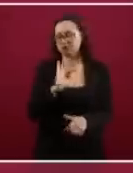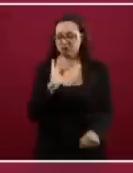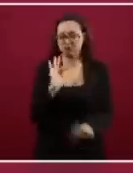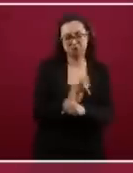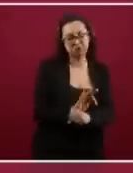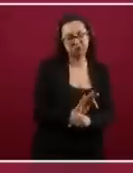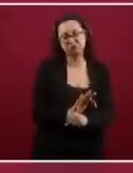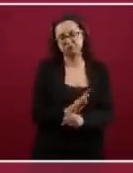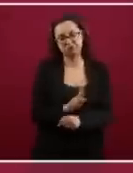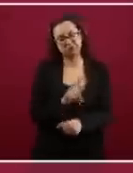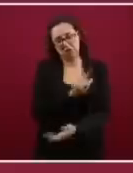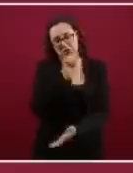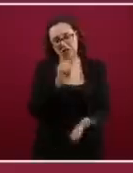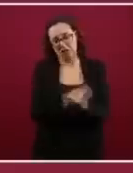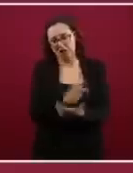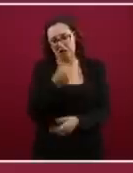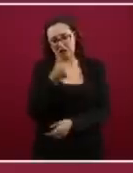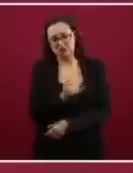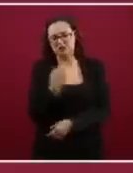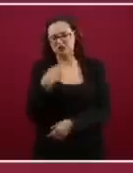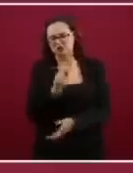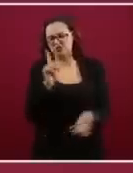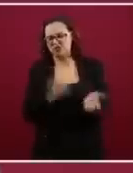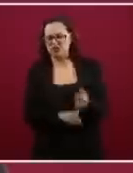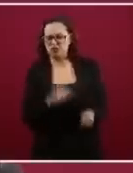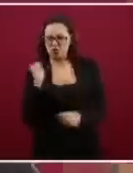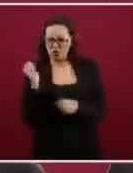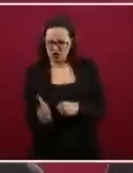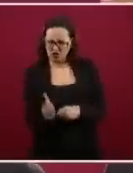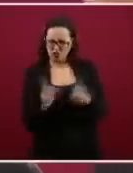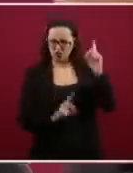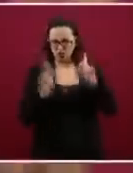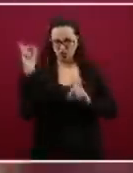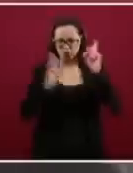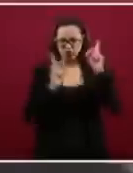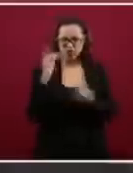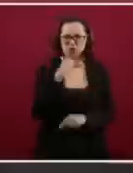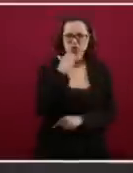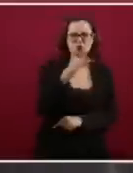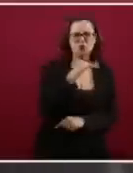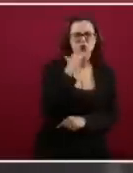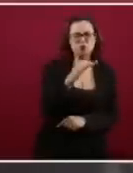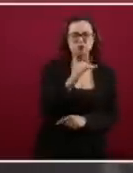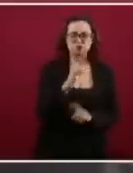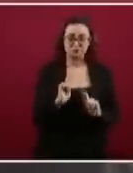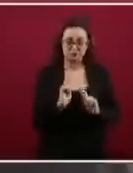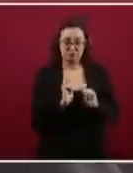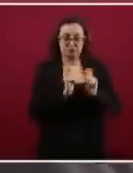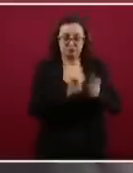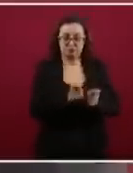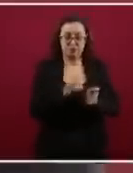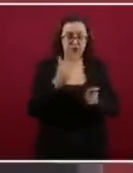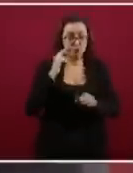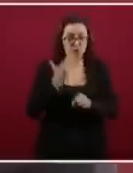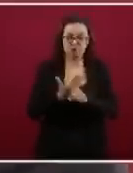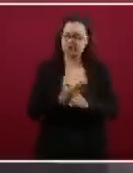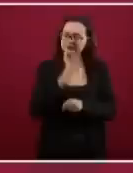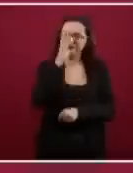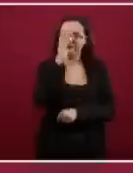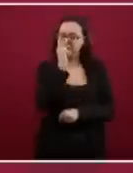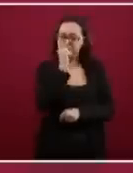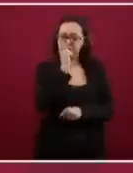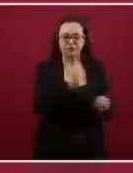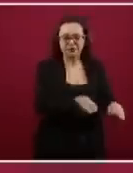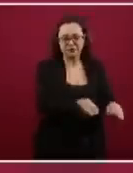pero si hay indicios de corrupción, no se puede estar en el cargo. Mientras se hace la